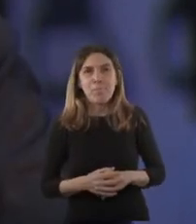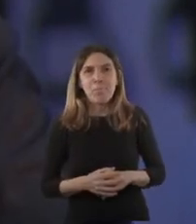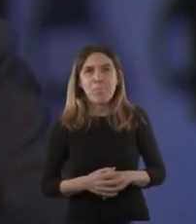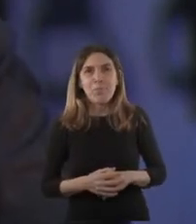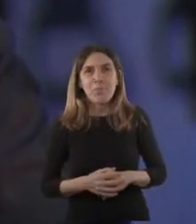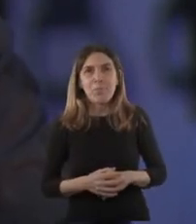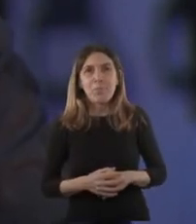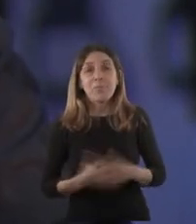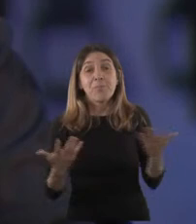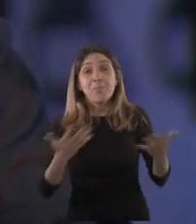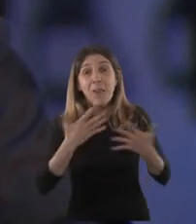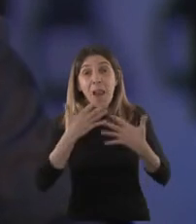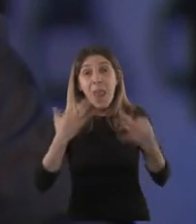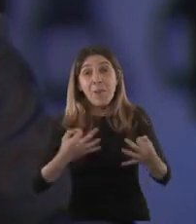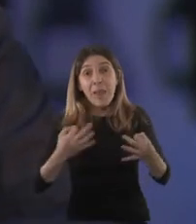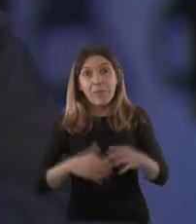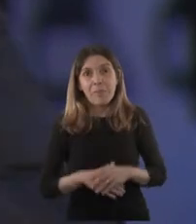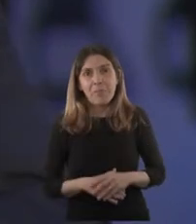La verdad que